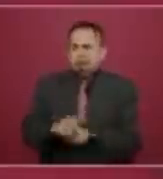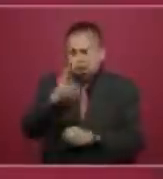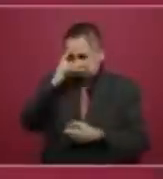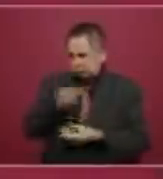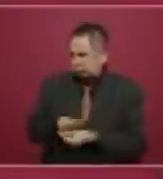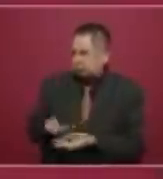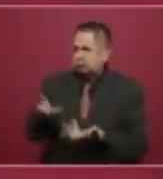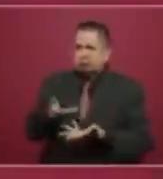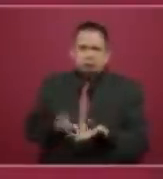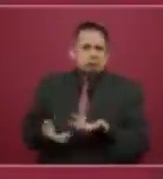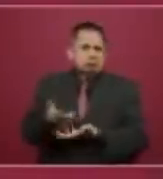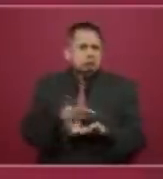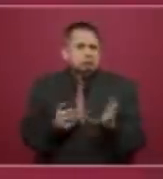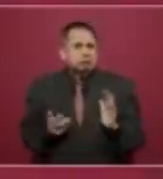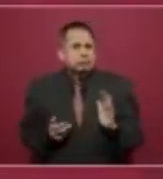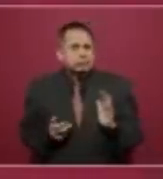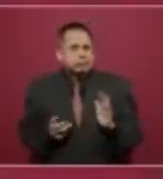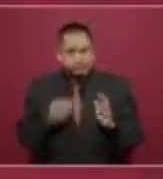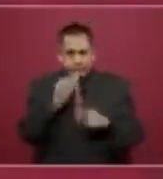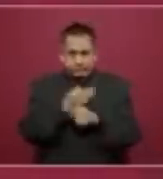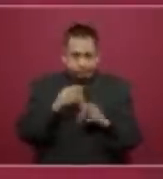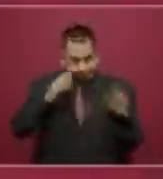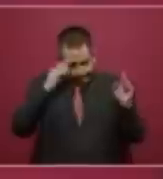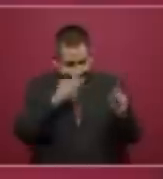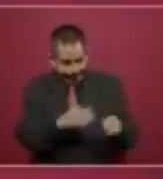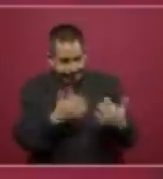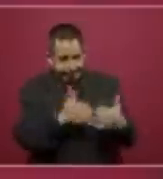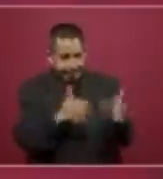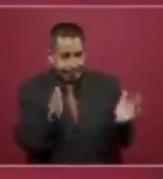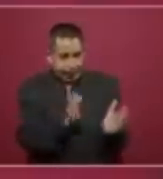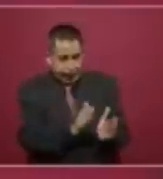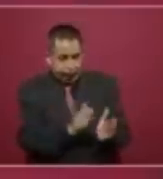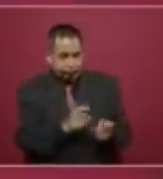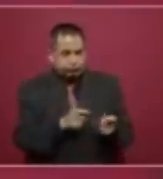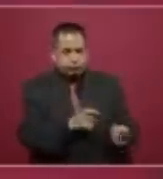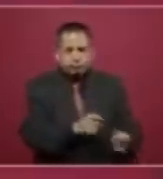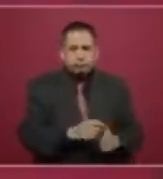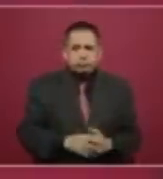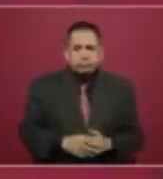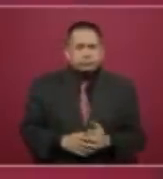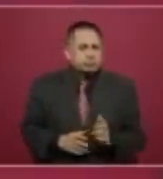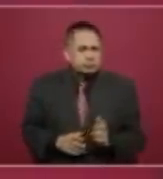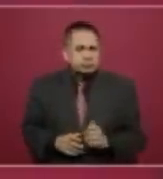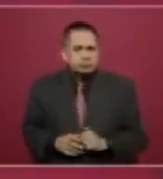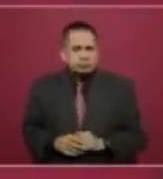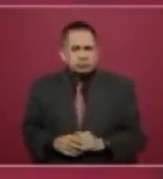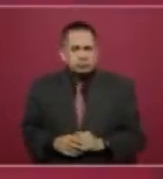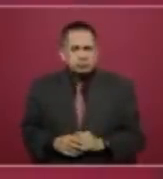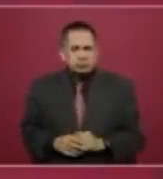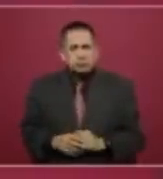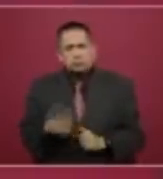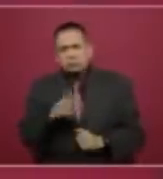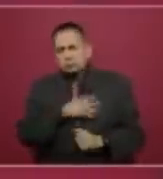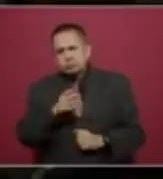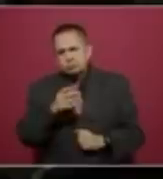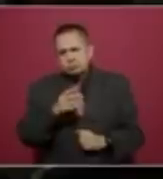para los pequeños productores. Entonces, qué bien